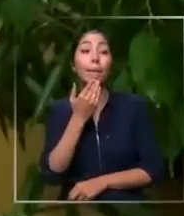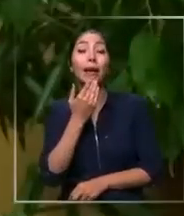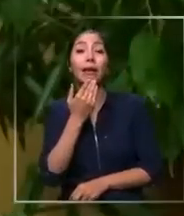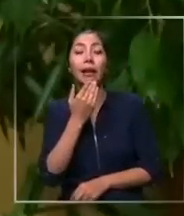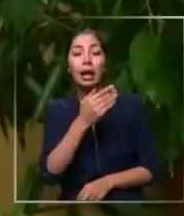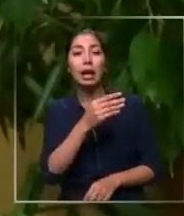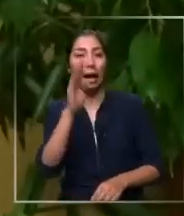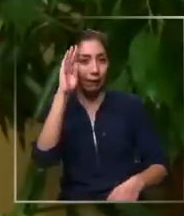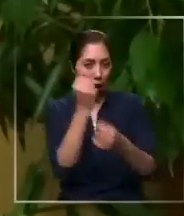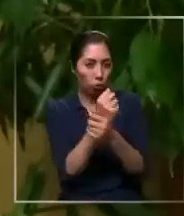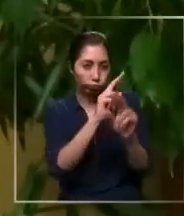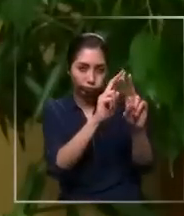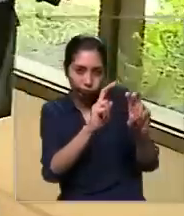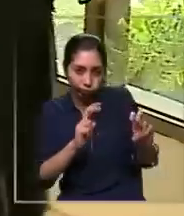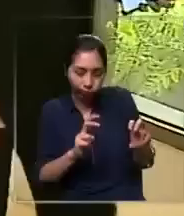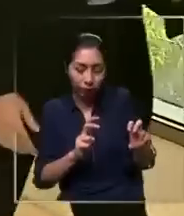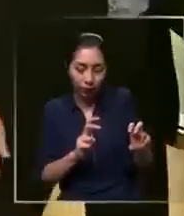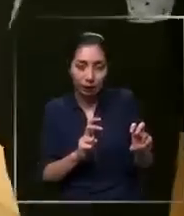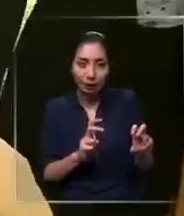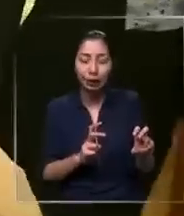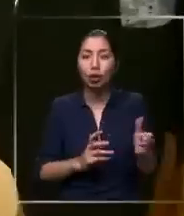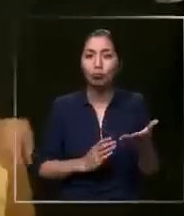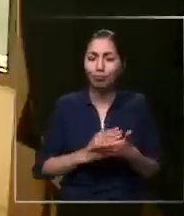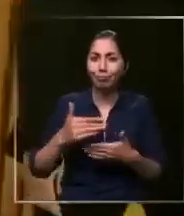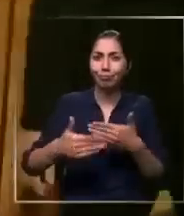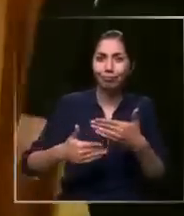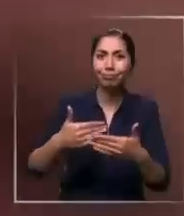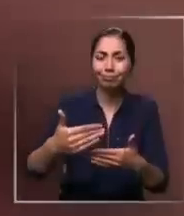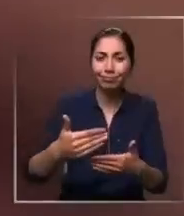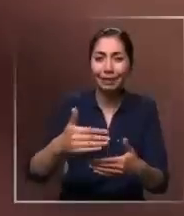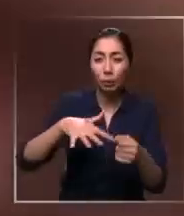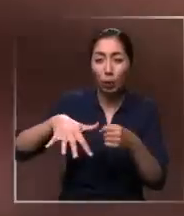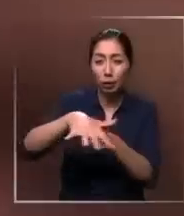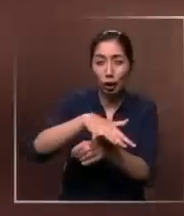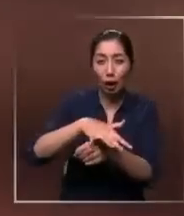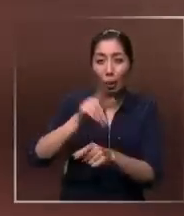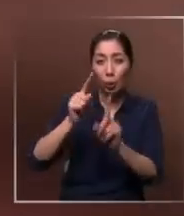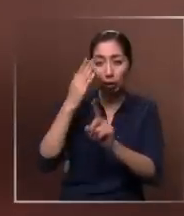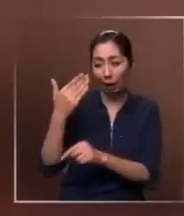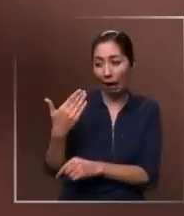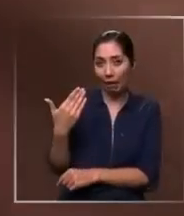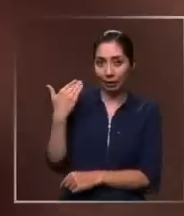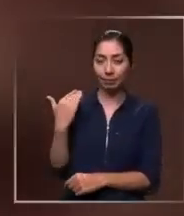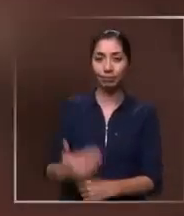abrirán un nuevo capítulo en esta trama dada a conocer hace tan solo unos días.